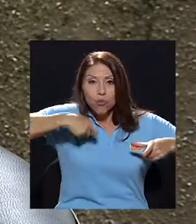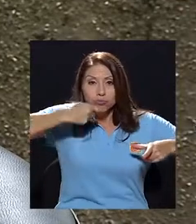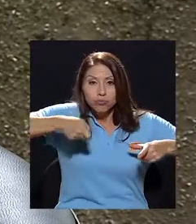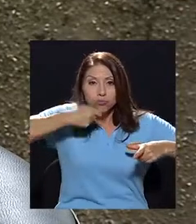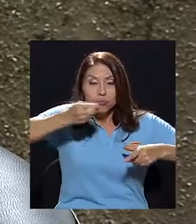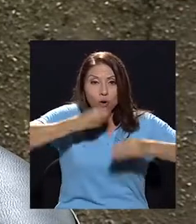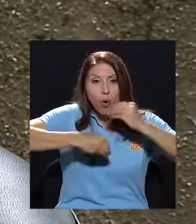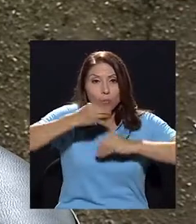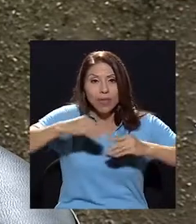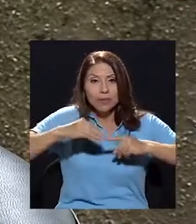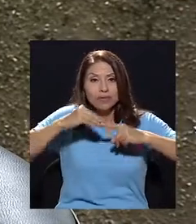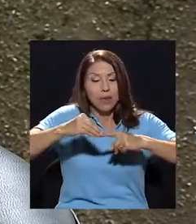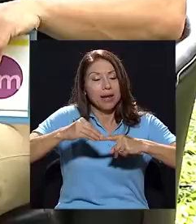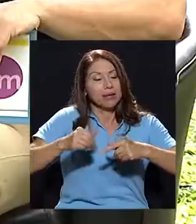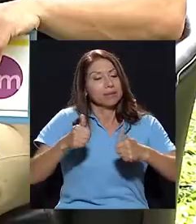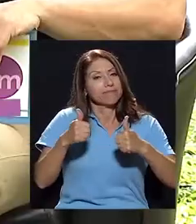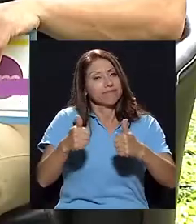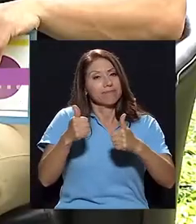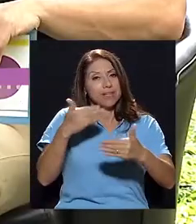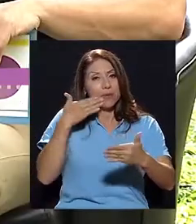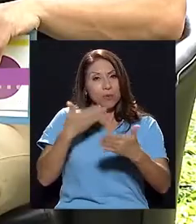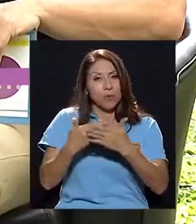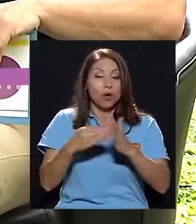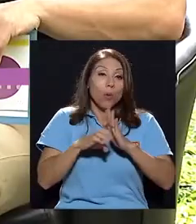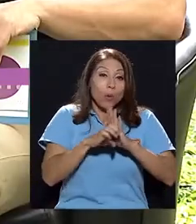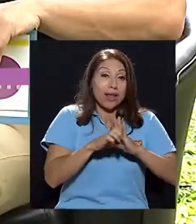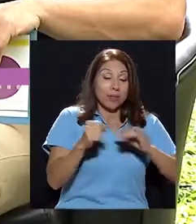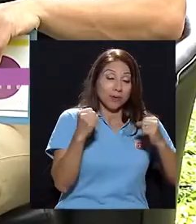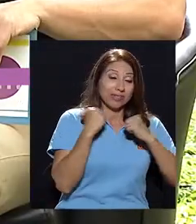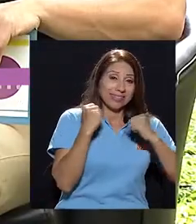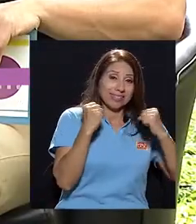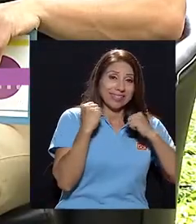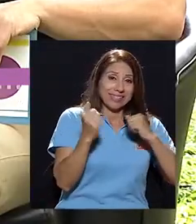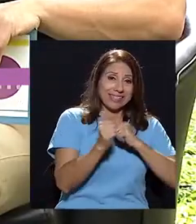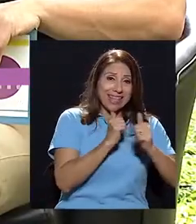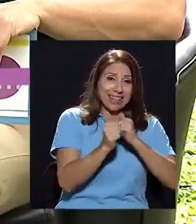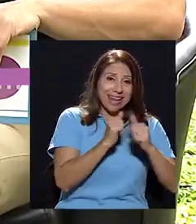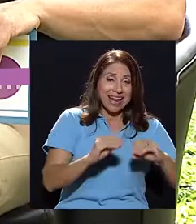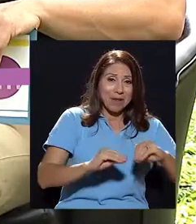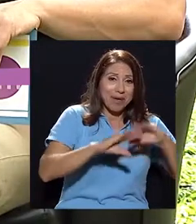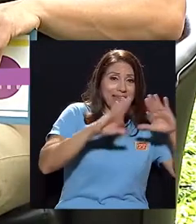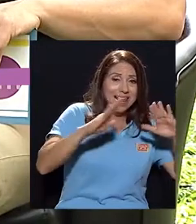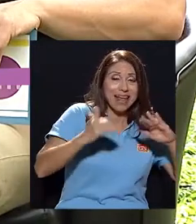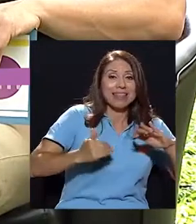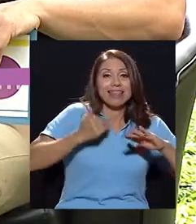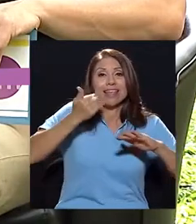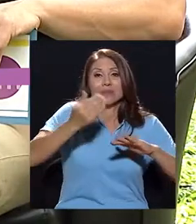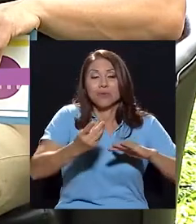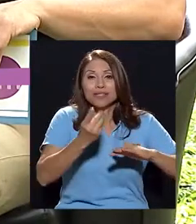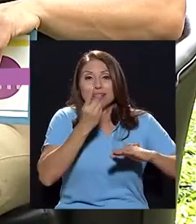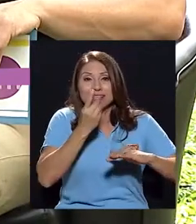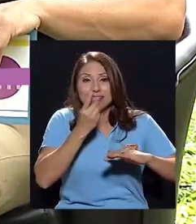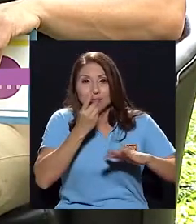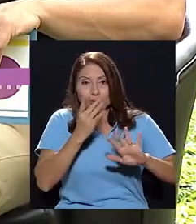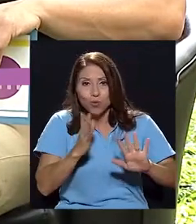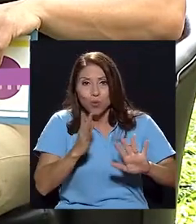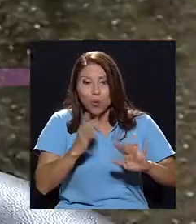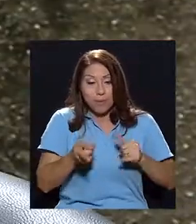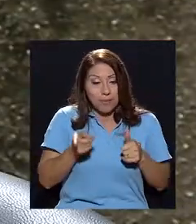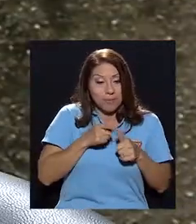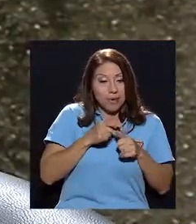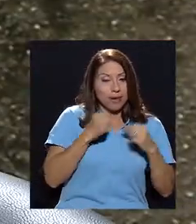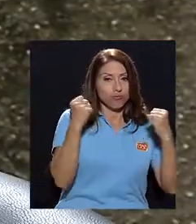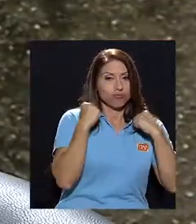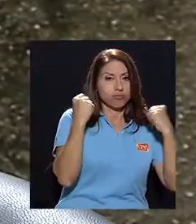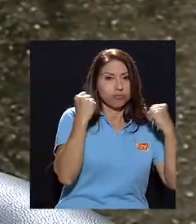entonces, por ejemplo, si entrenan en la mañana, que después sea el desayuno y que traten de desayunar como en el transcurso de 30 minutos después de haber terminado,